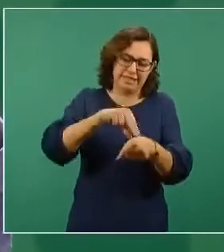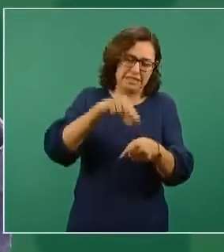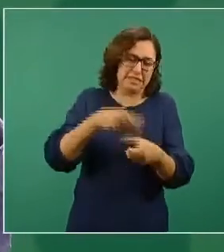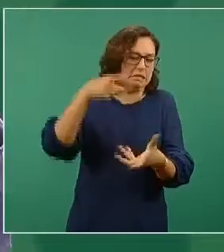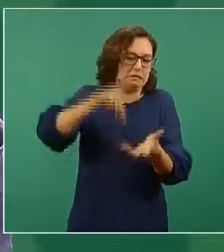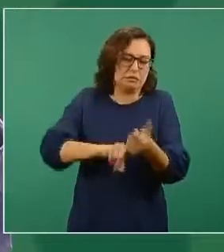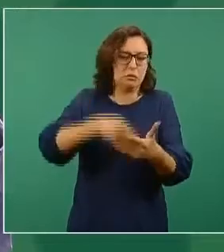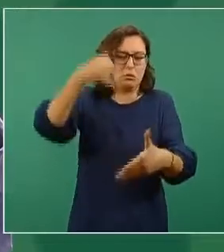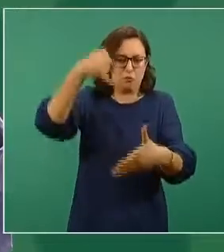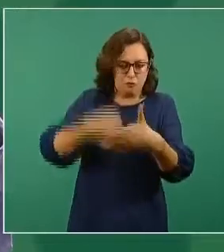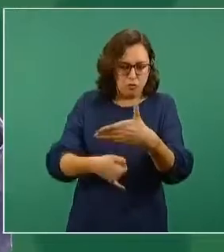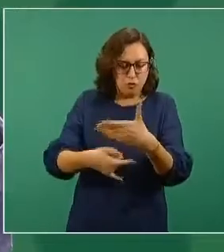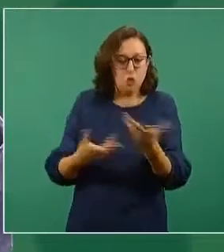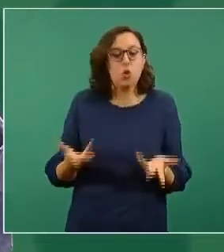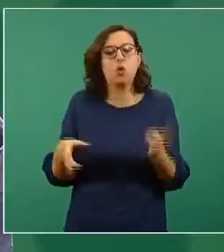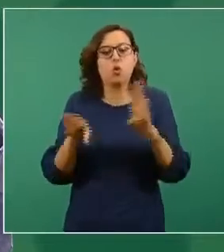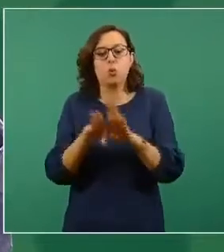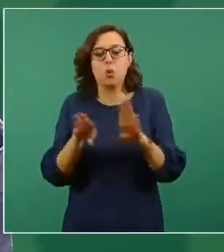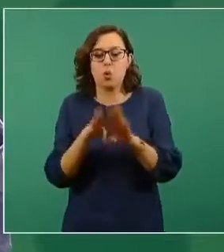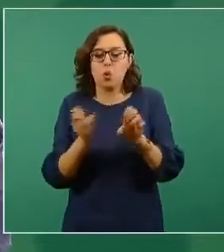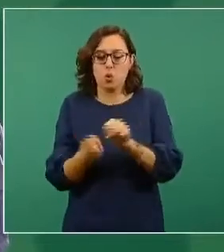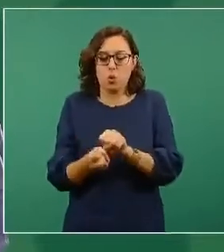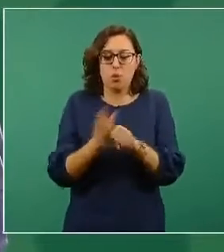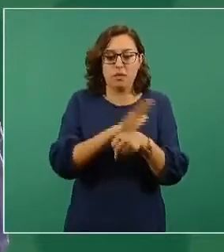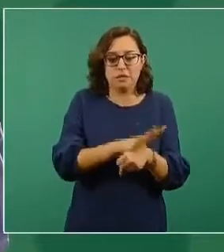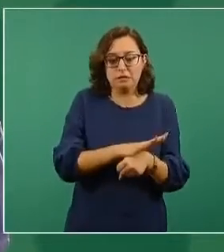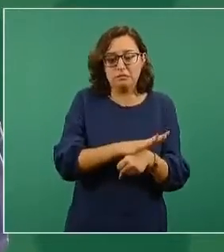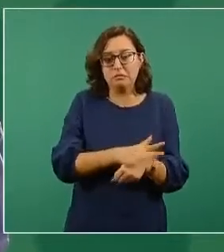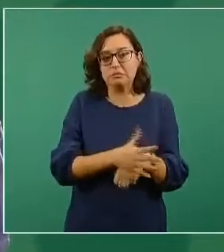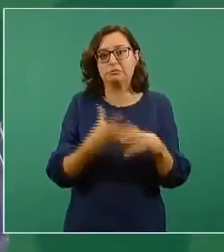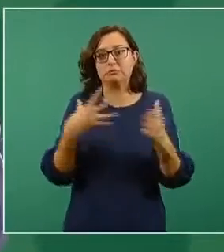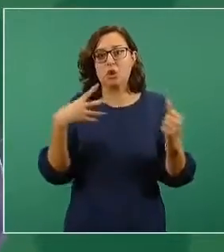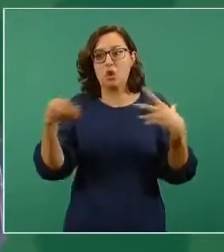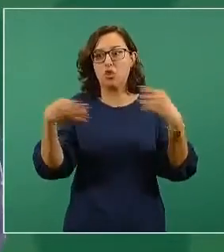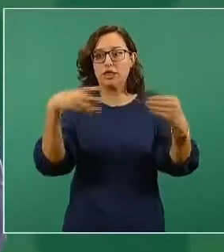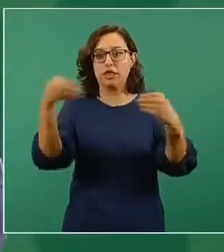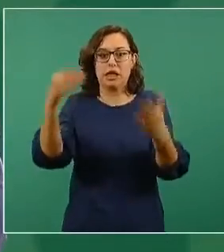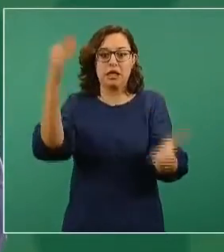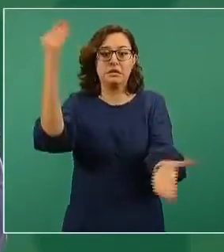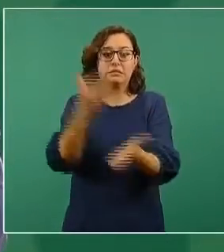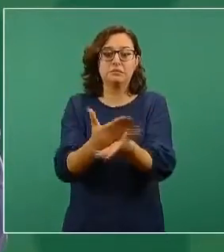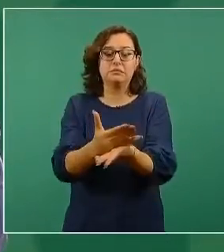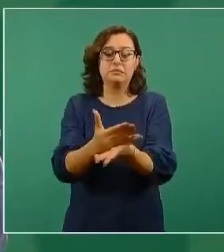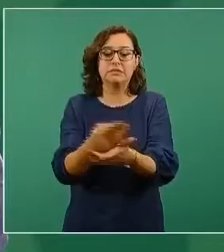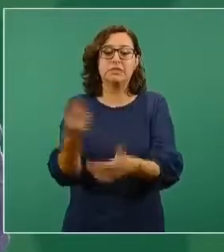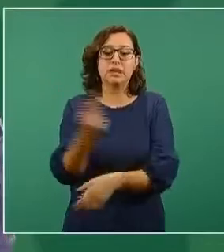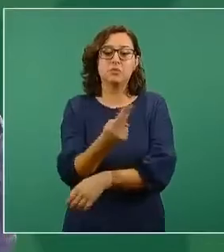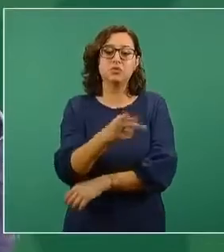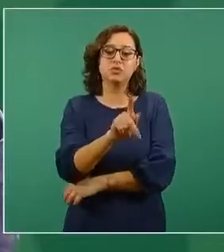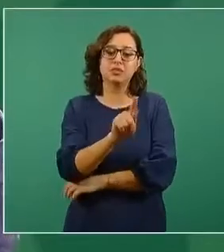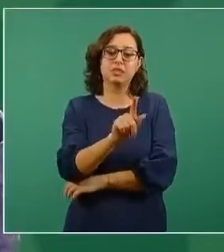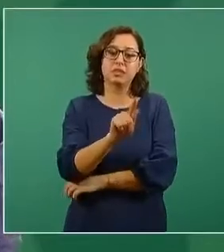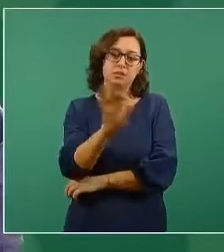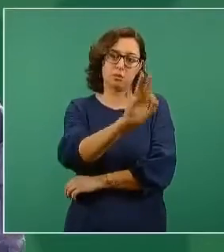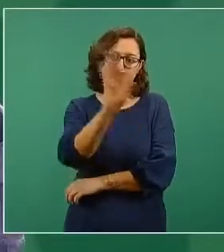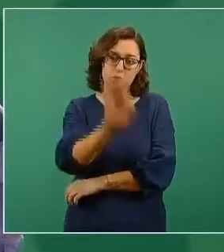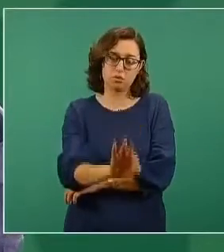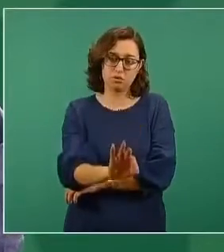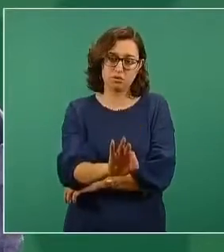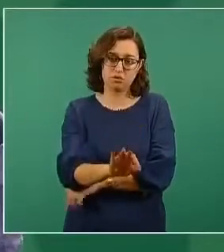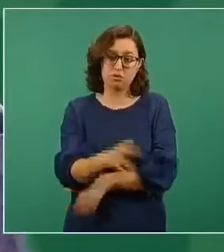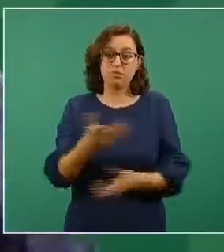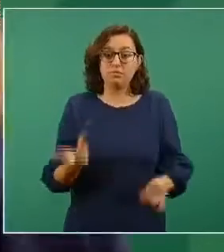práctica, para el COVID, para el virus SARS-CoV-2, es aproximadamente 3/4 partes. Cuando 3/4 partes de